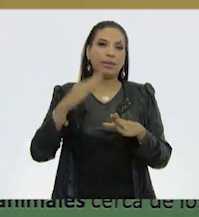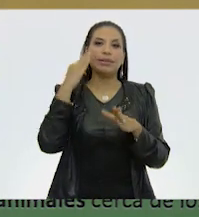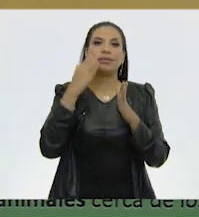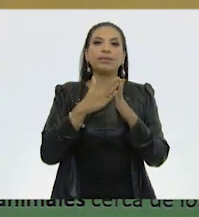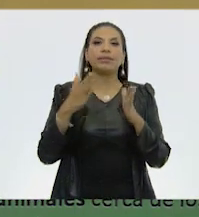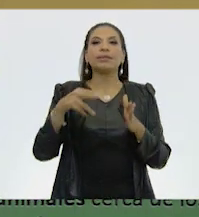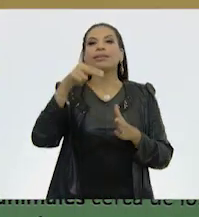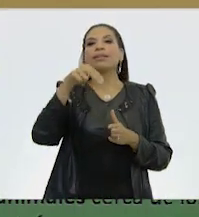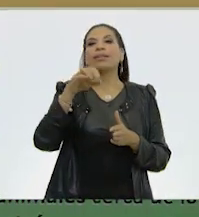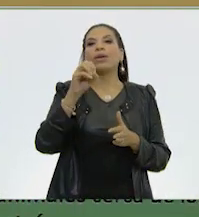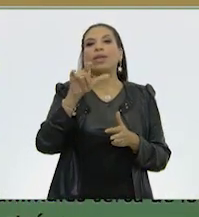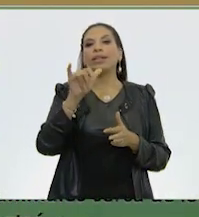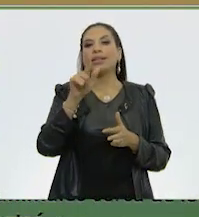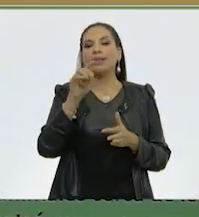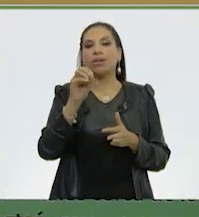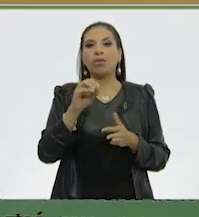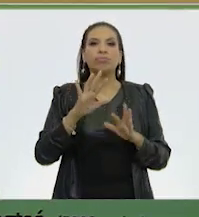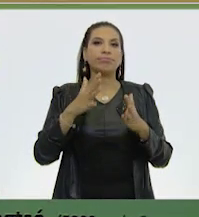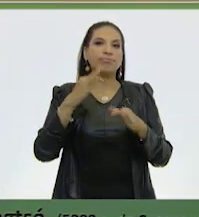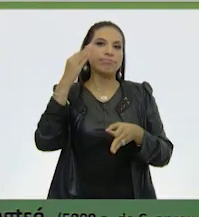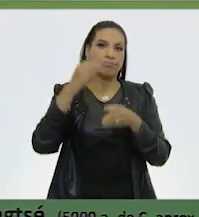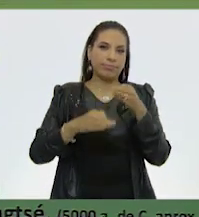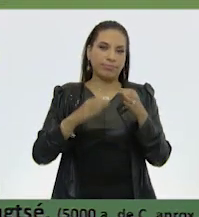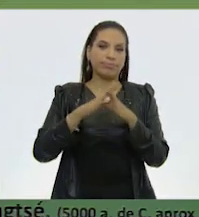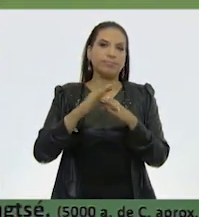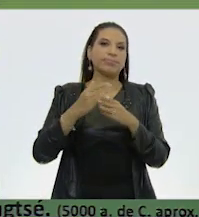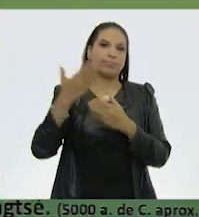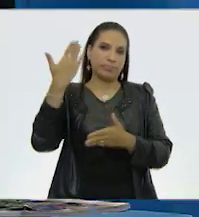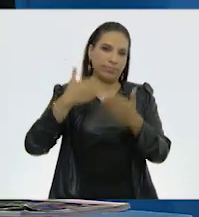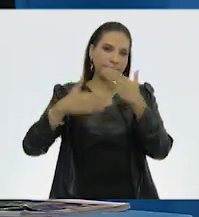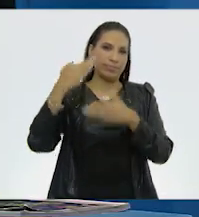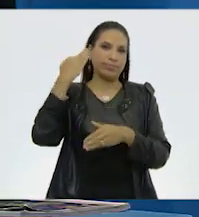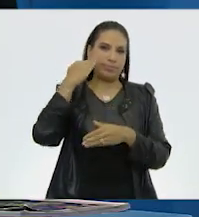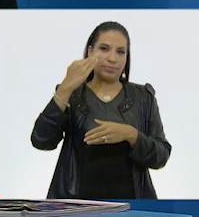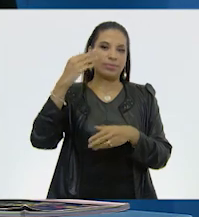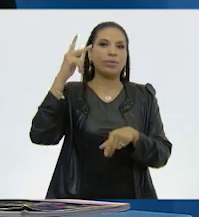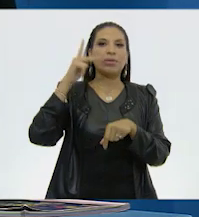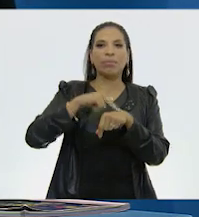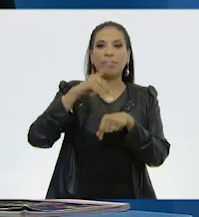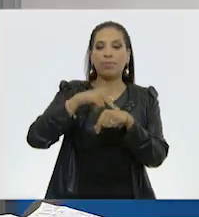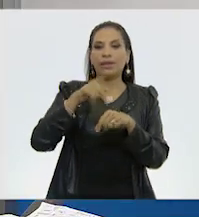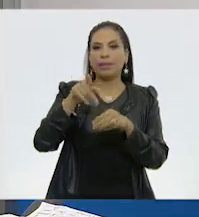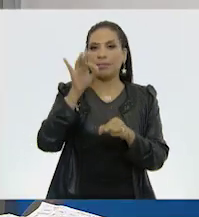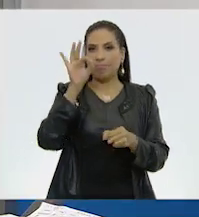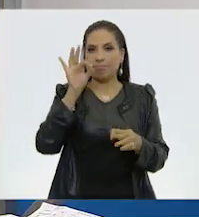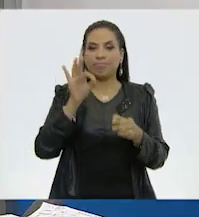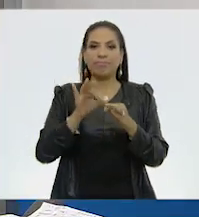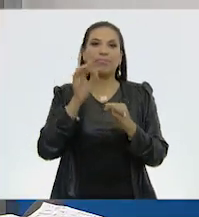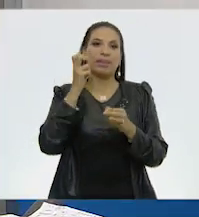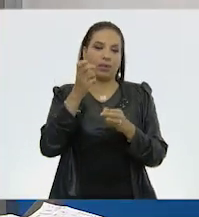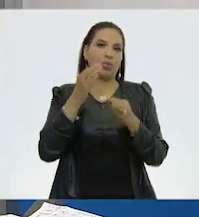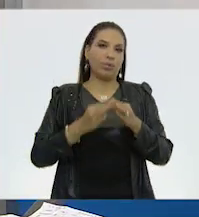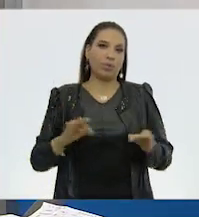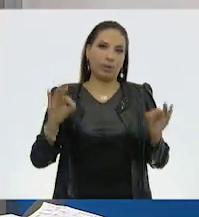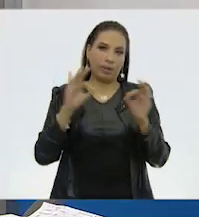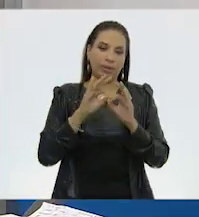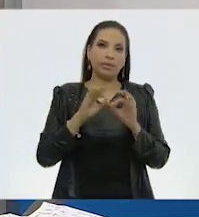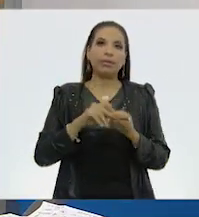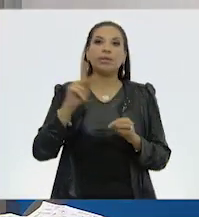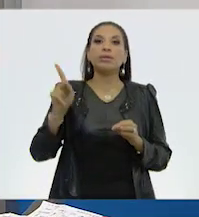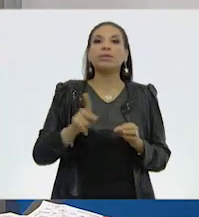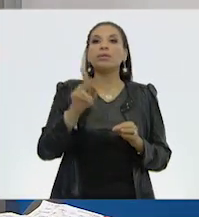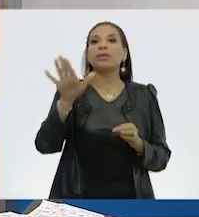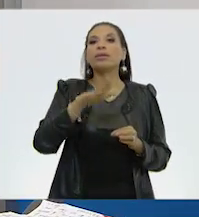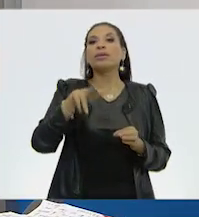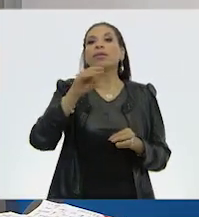del Neolítico, es decir, a finales de la Edad de Piedra. Acabas de apuntar una coincidencia muy importante. Los